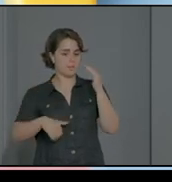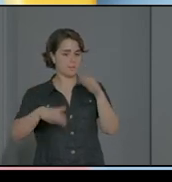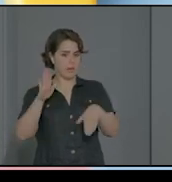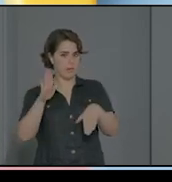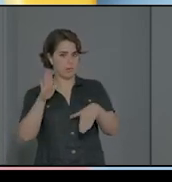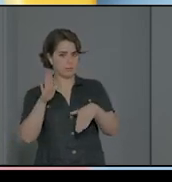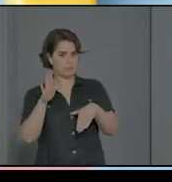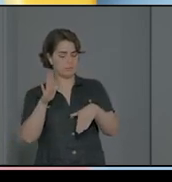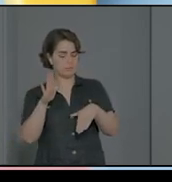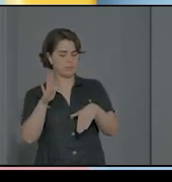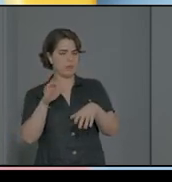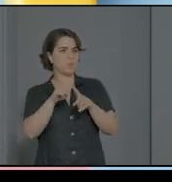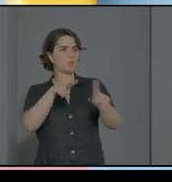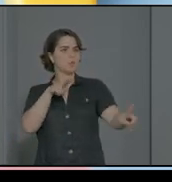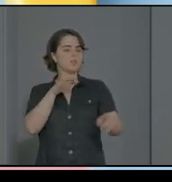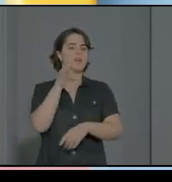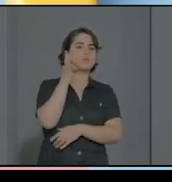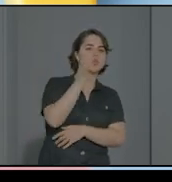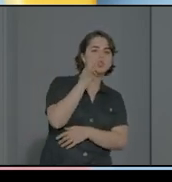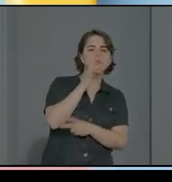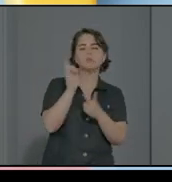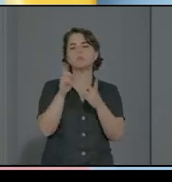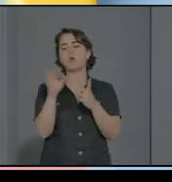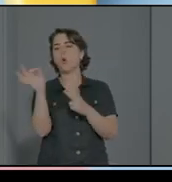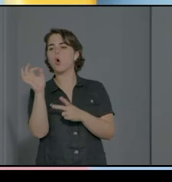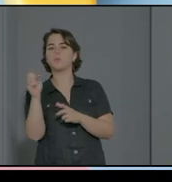tanto a nivel positivo como a nivel negativo,